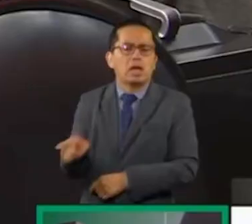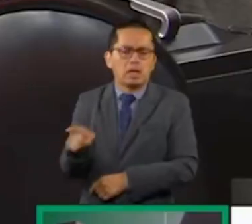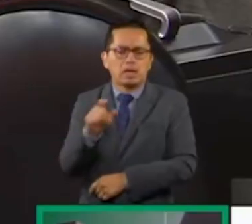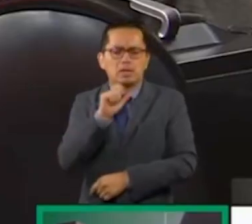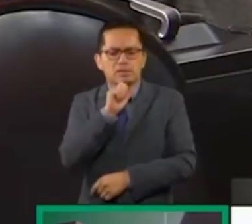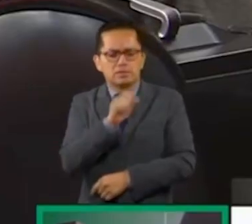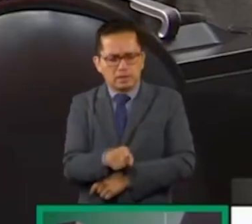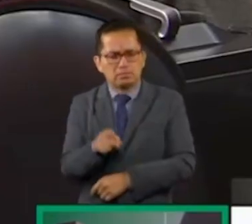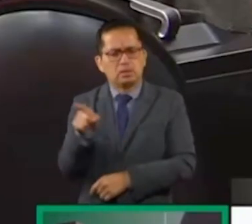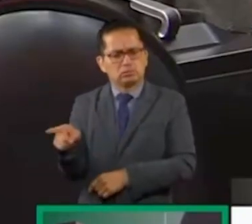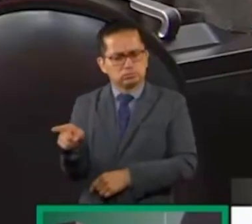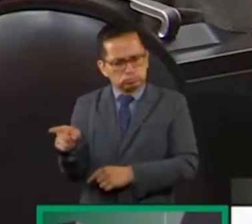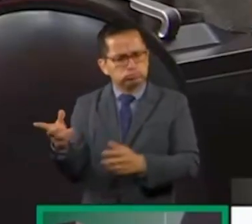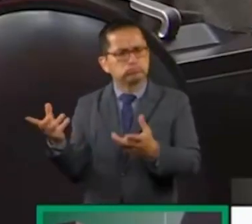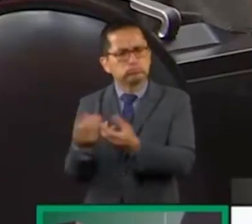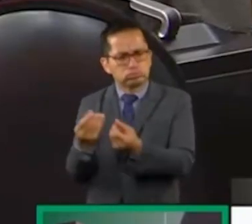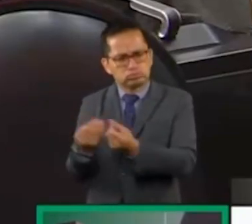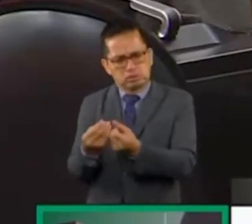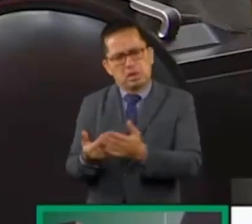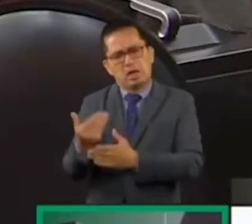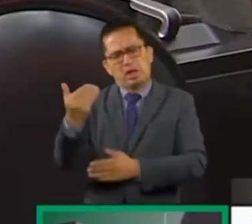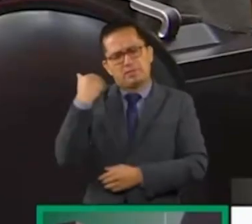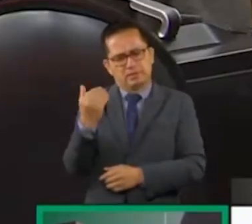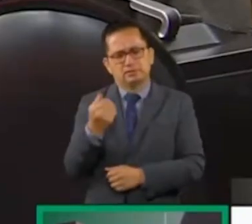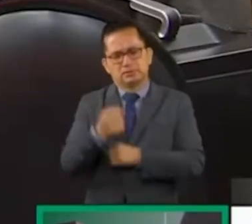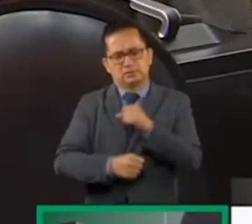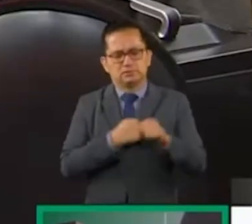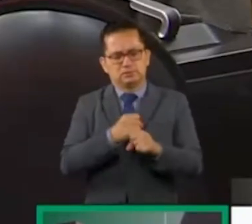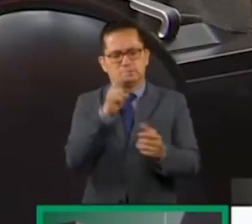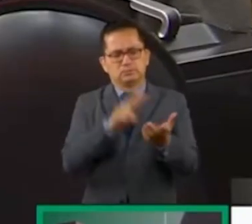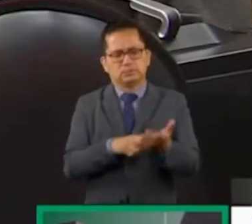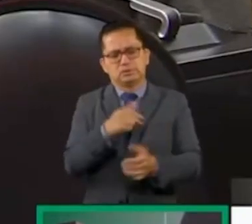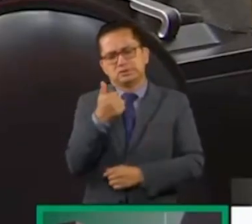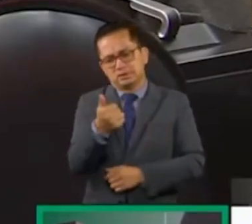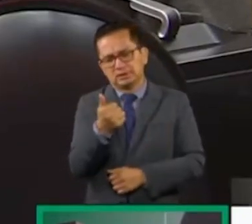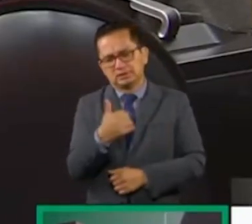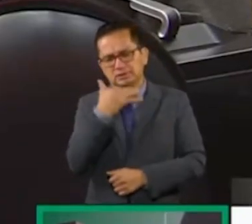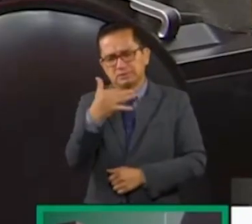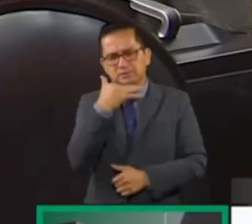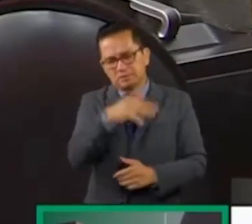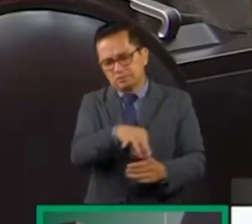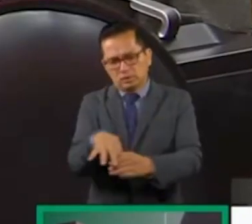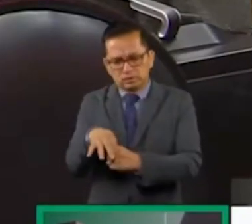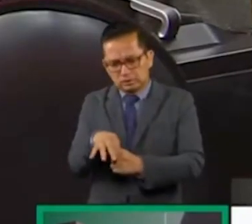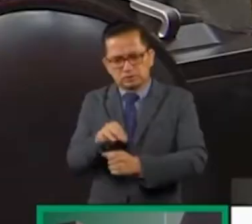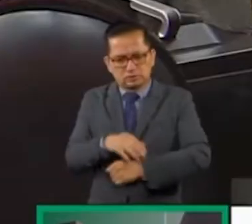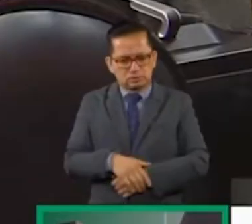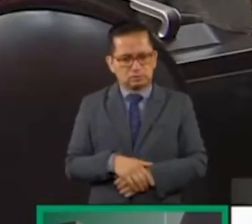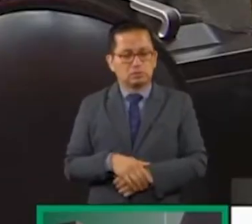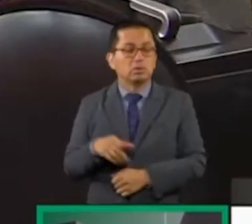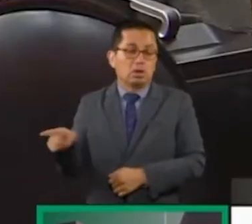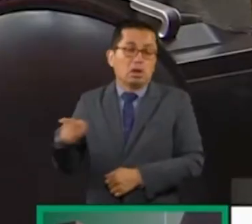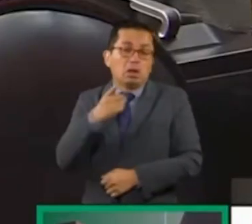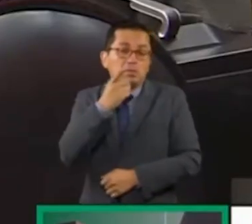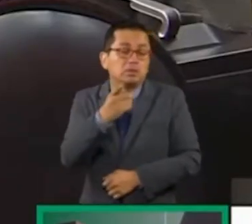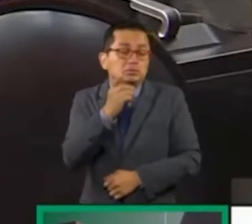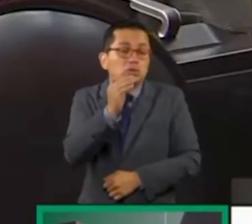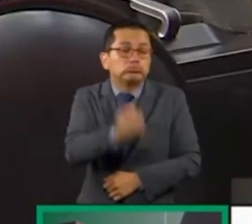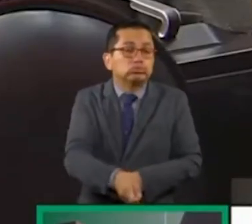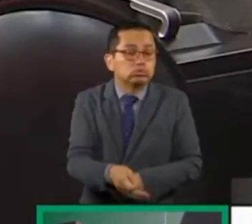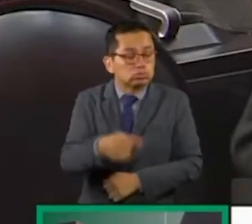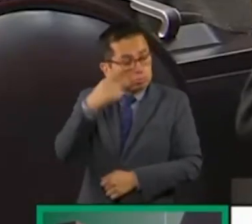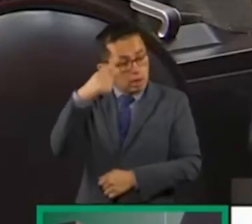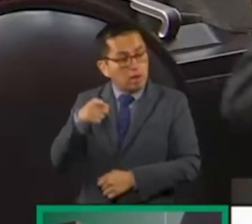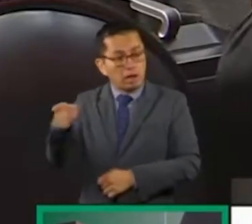protagonista activa del fraude electoral del 2006 y tuvo a bien aceptar que se sacara al ejército a